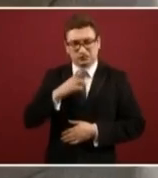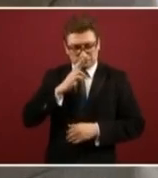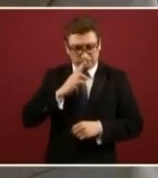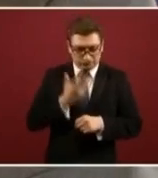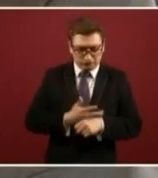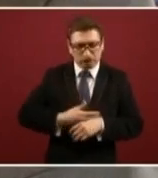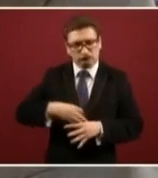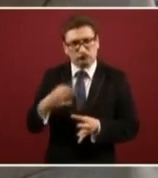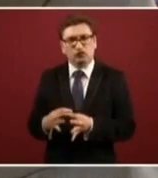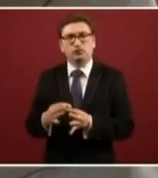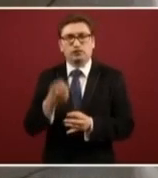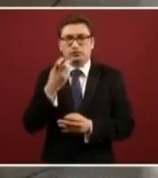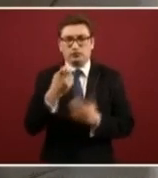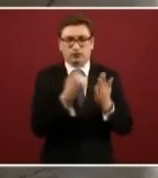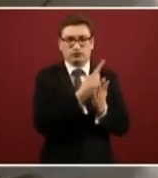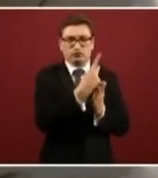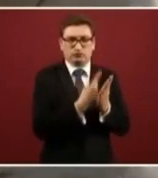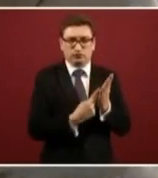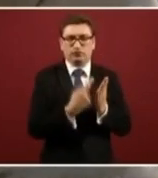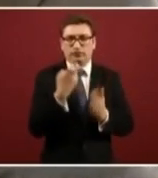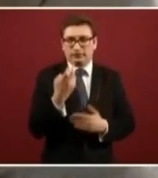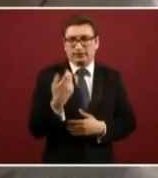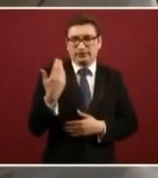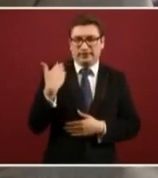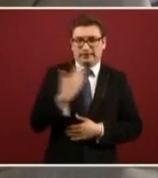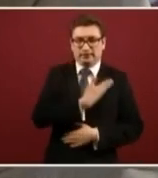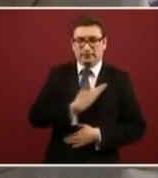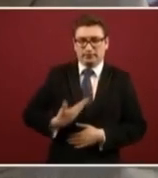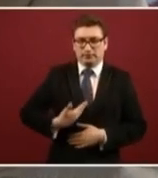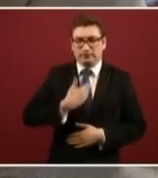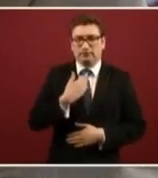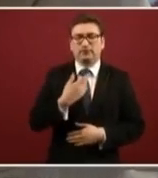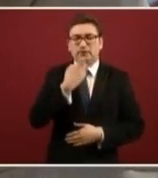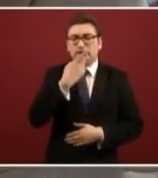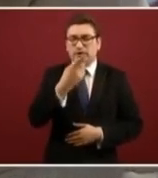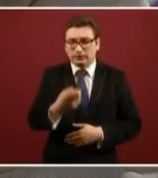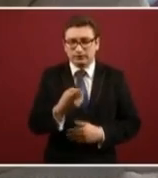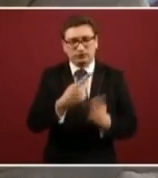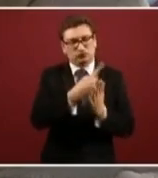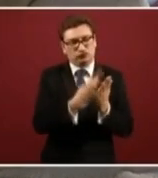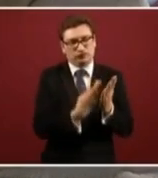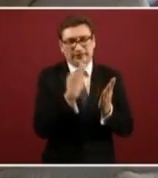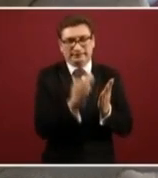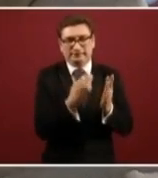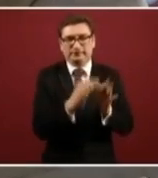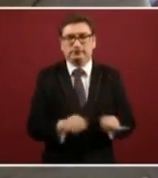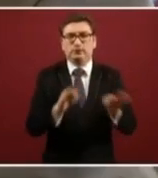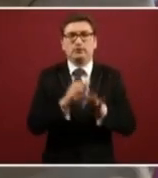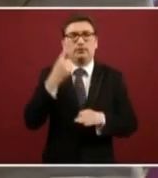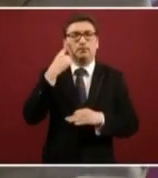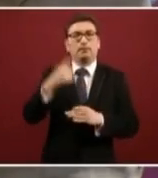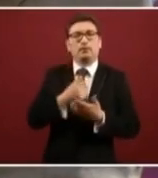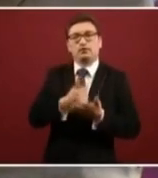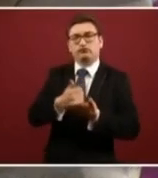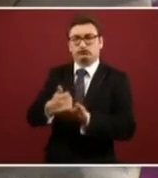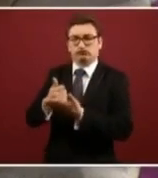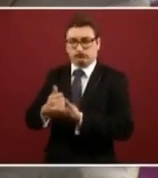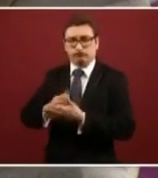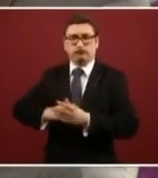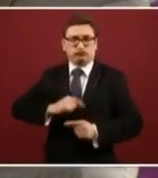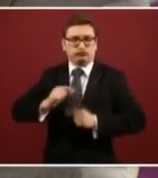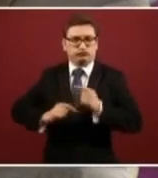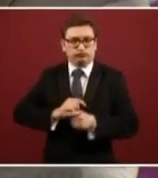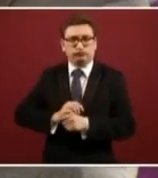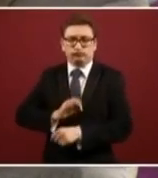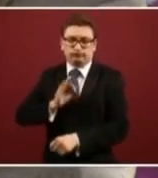caso son los programas que el presidente ha anunciado como los elementos fundamentales para ir cumpliendo y sobre